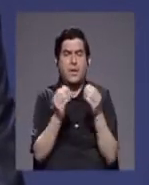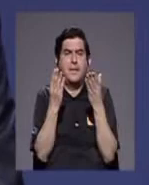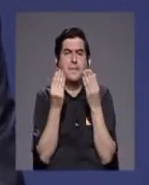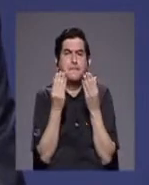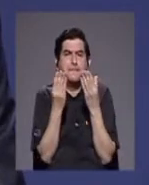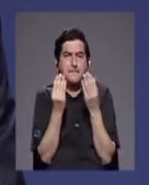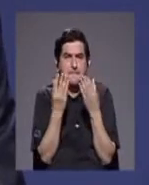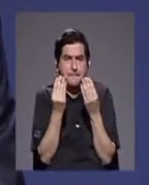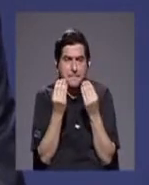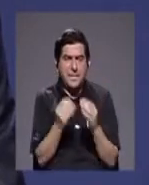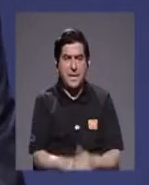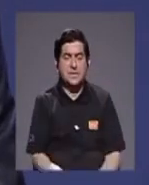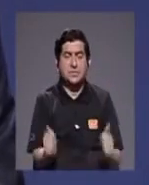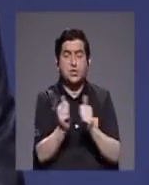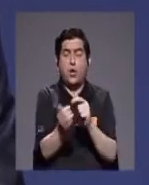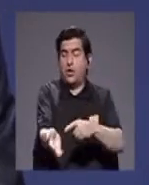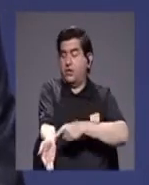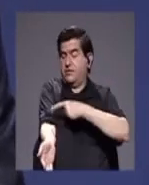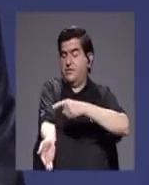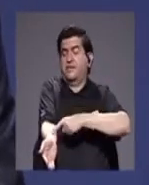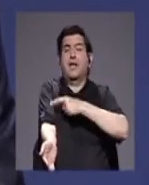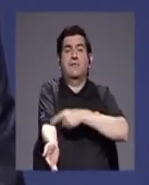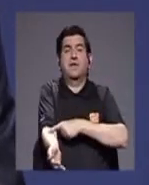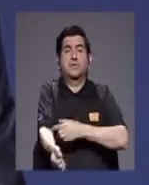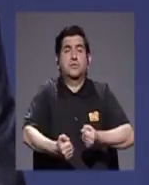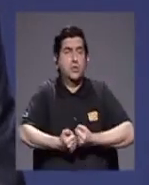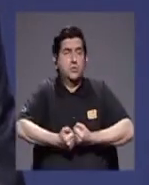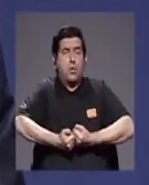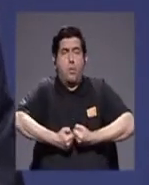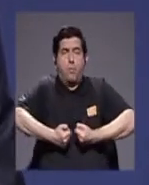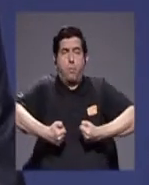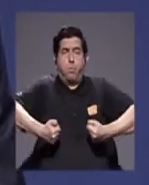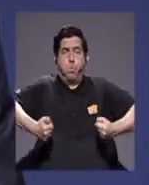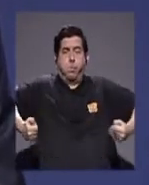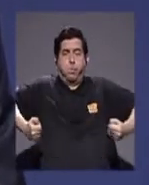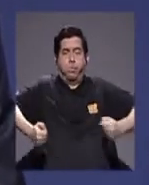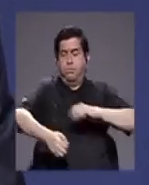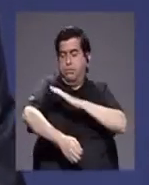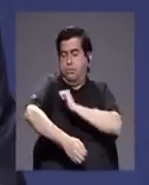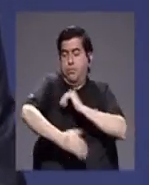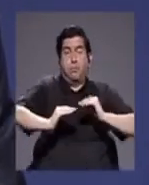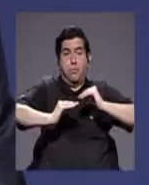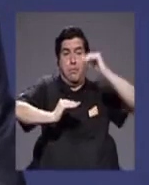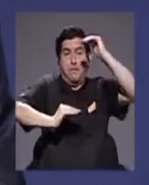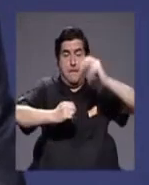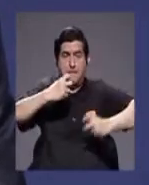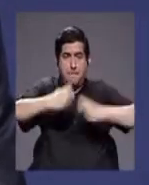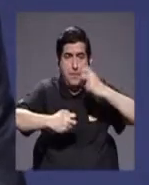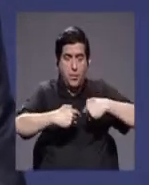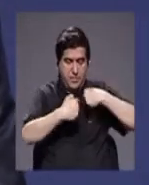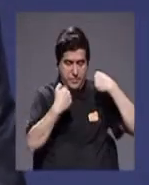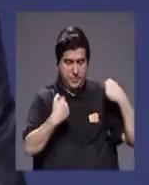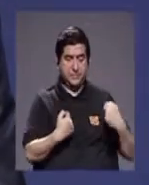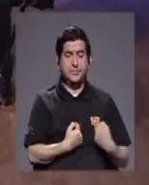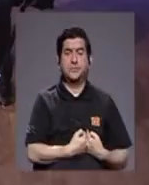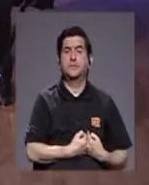asustados con la diabetes, con el sobrepeso, con la hipertensión arterial y los problemas